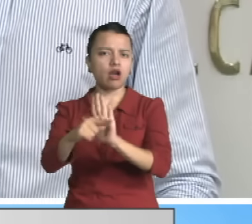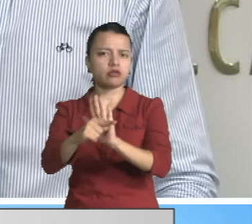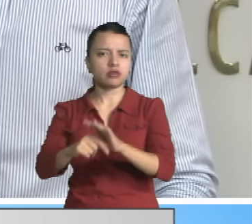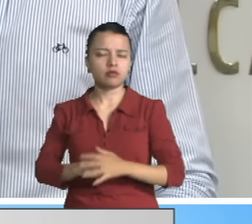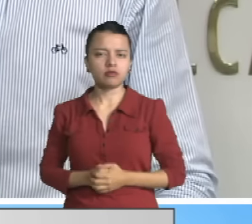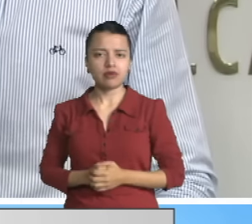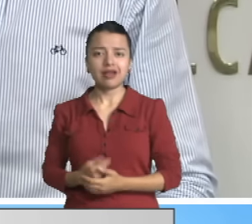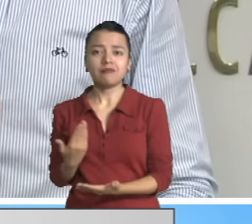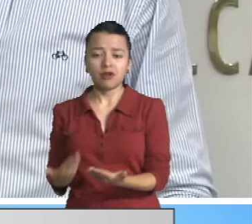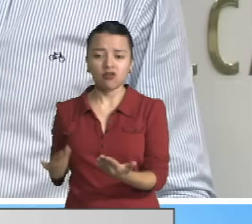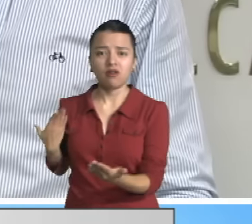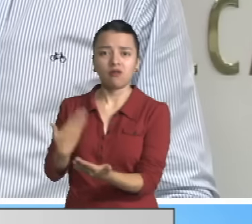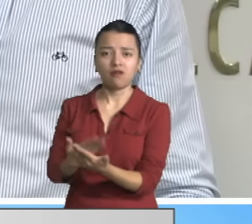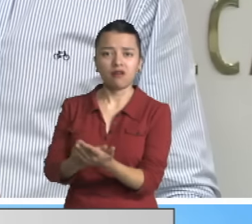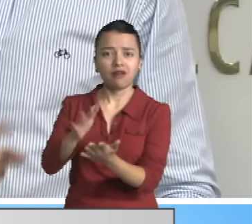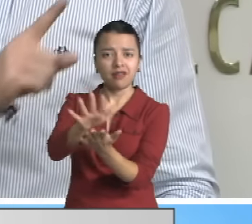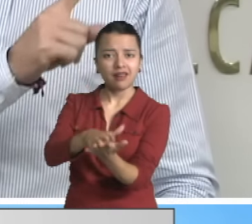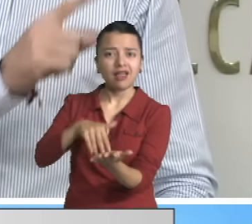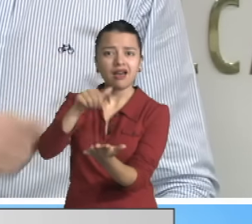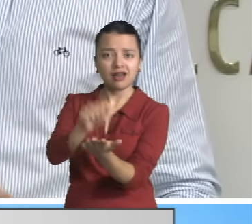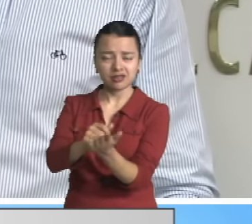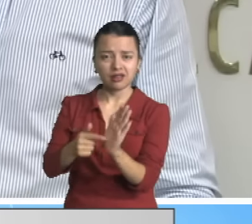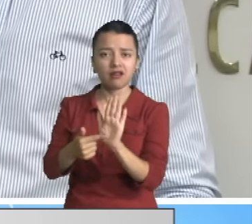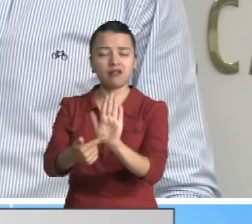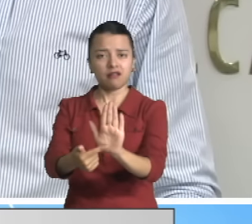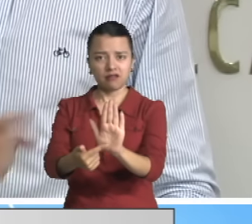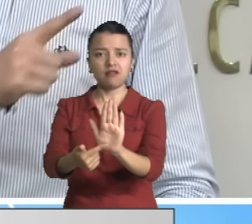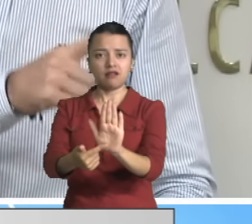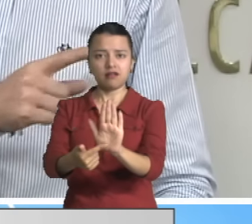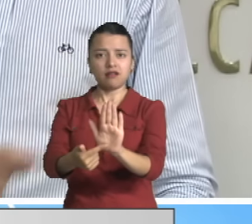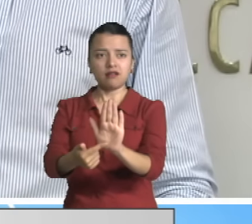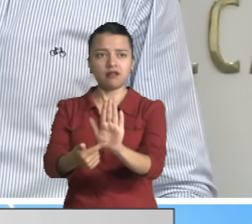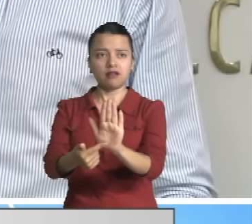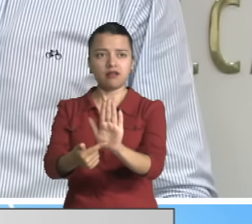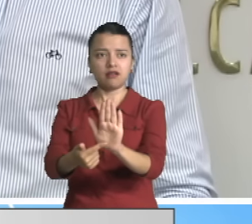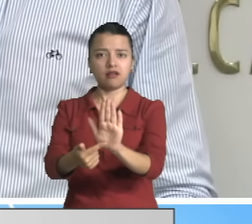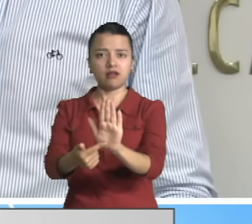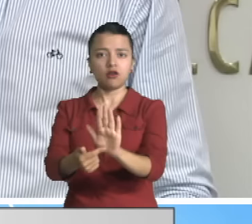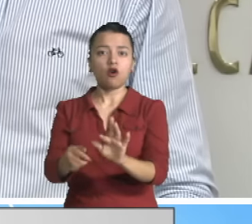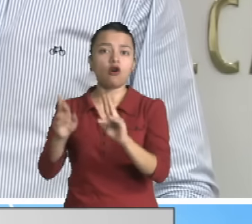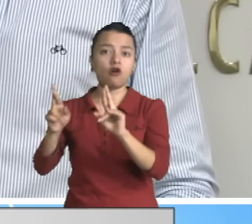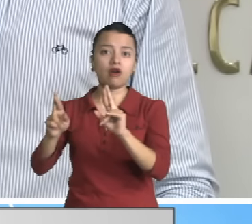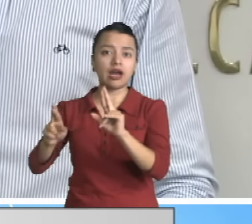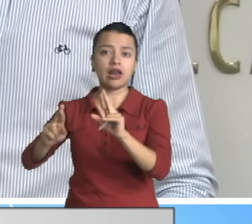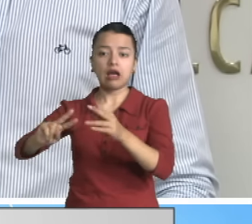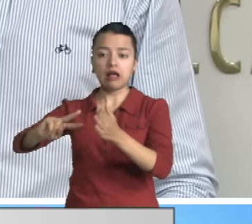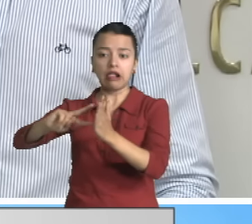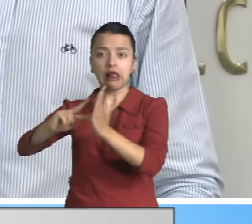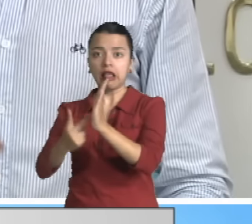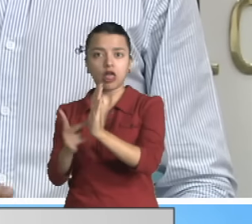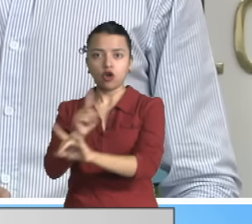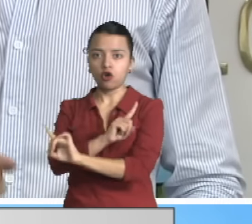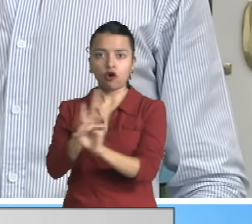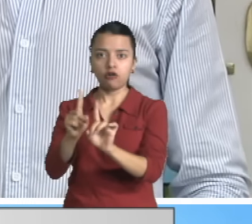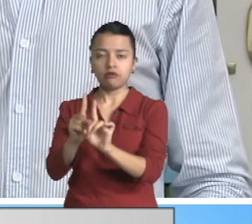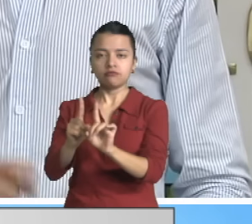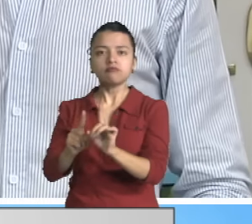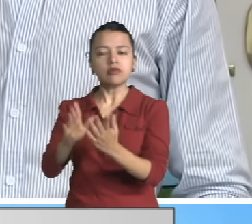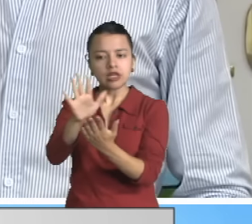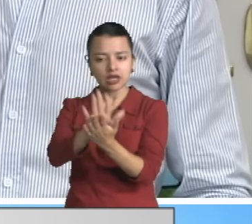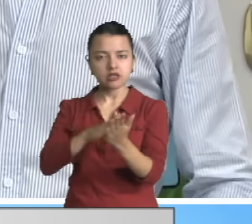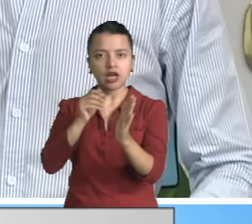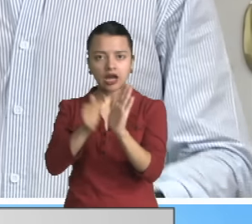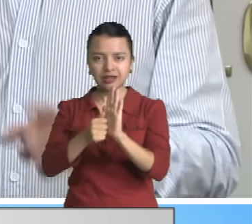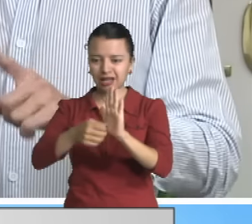dejó constancias en el acta, en altas horas de la madrugada. Esperemos que no alteren esa acta. Y esperemos que el país sepa cuáles fueron